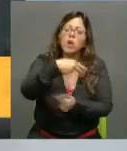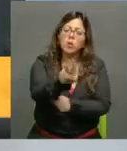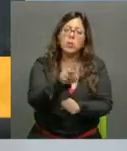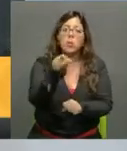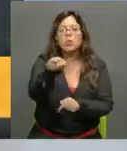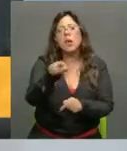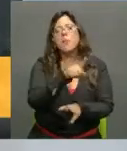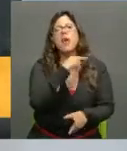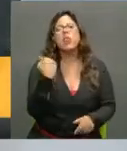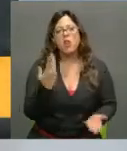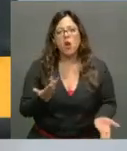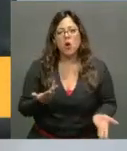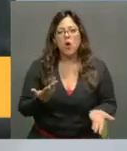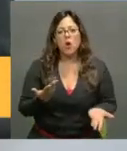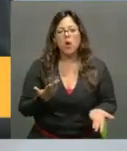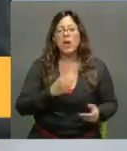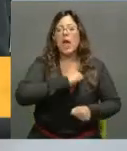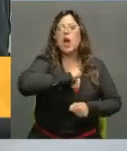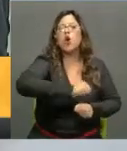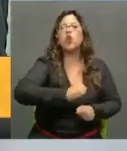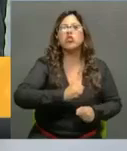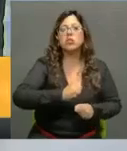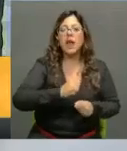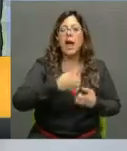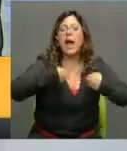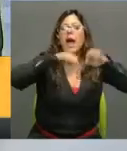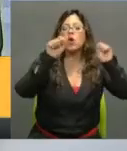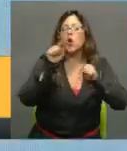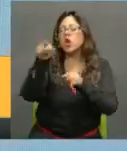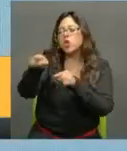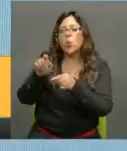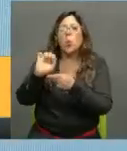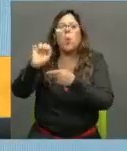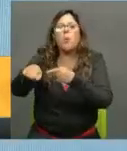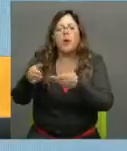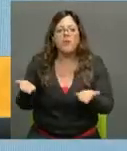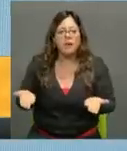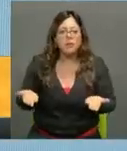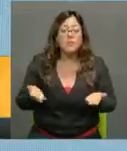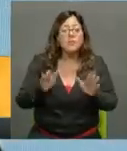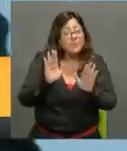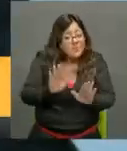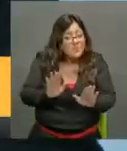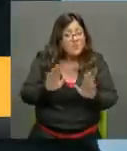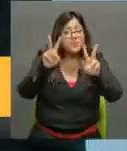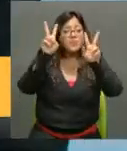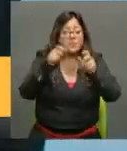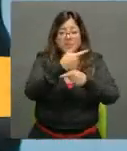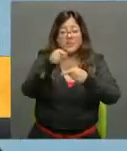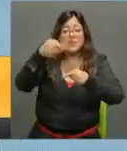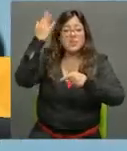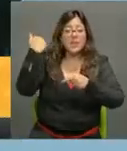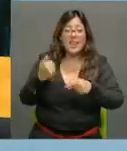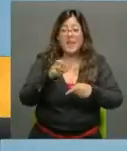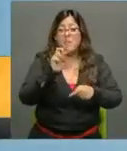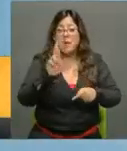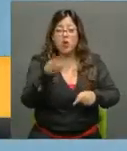perdió, porque el en contra ganó y usted estaba. Si yo lo quiero interpretar, llamémosle virtuosamente, toda la semana pasada, que fue la peor